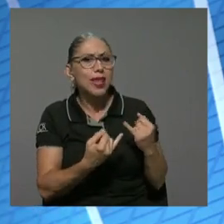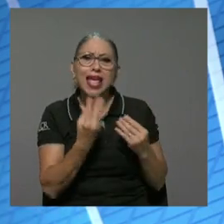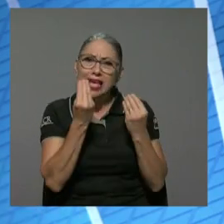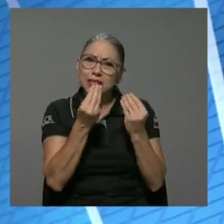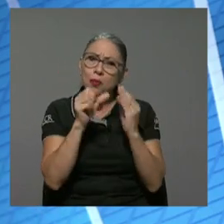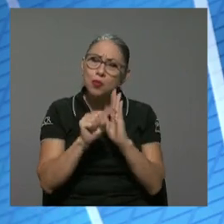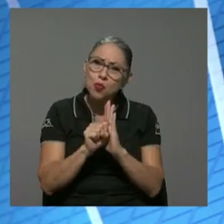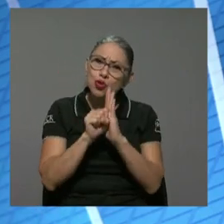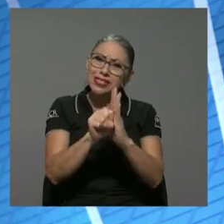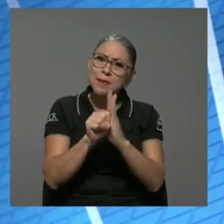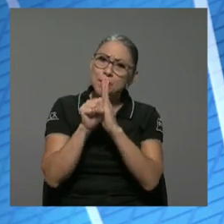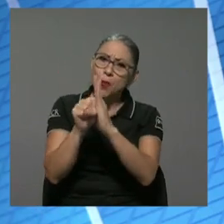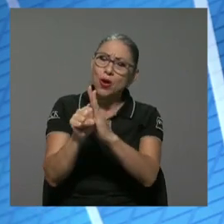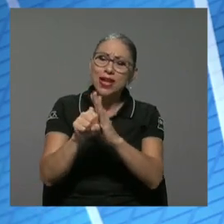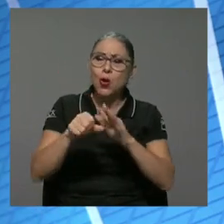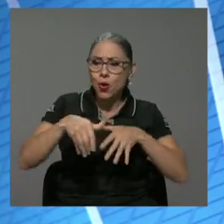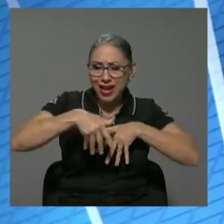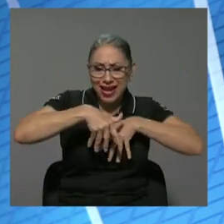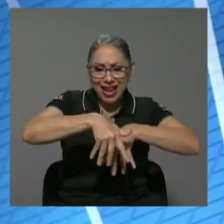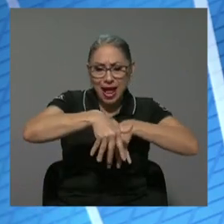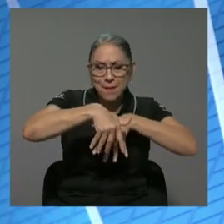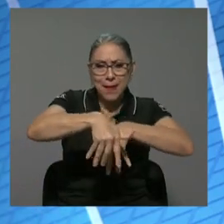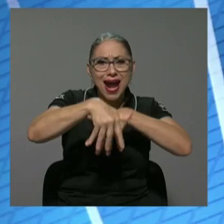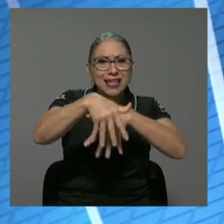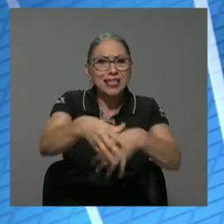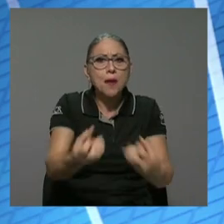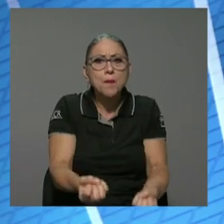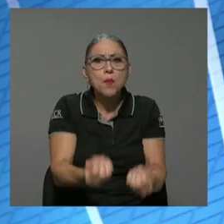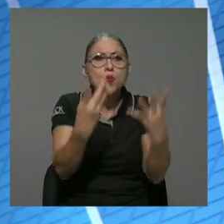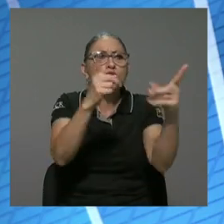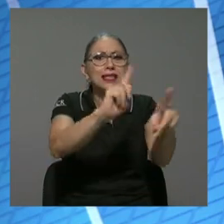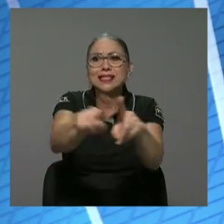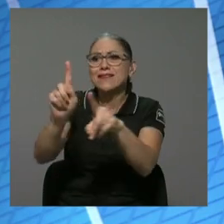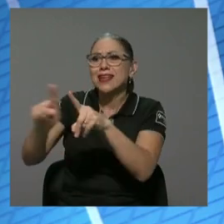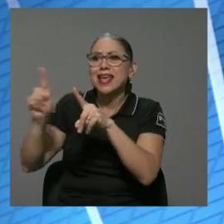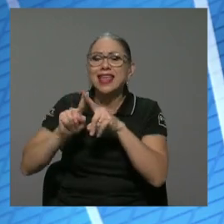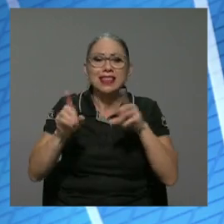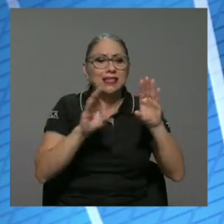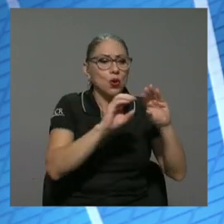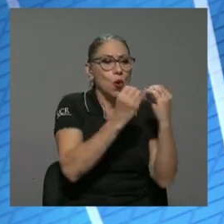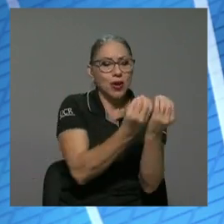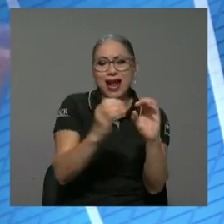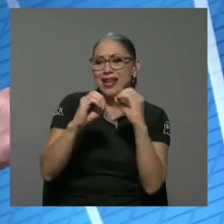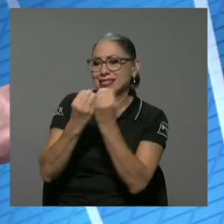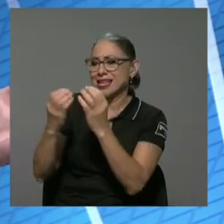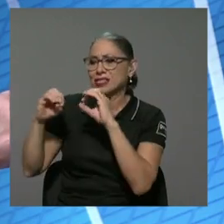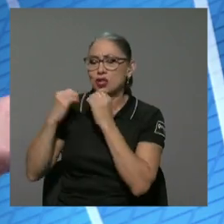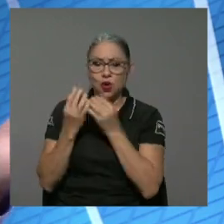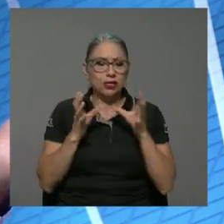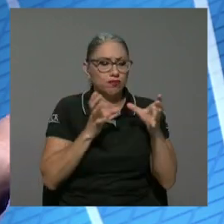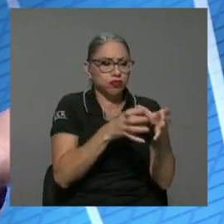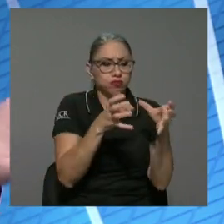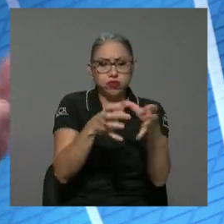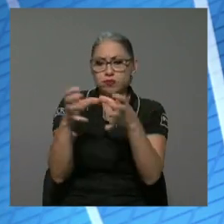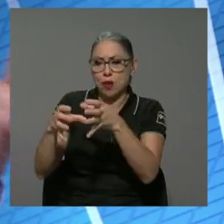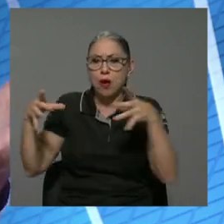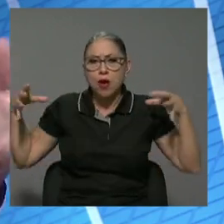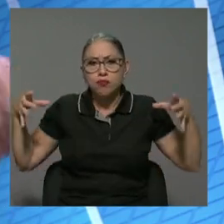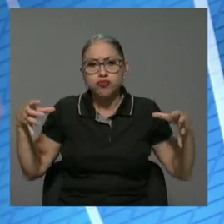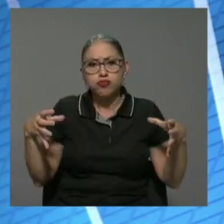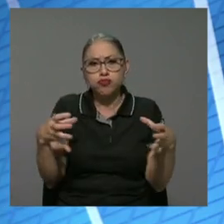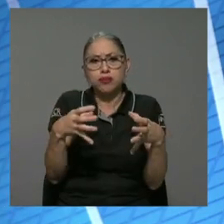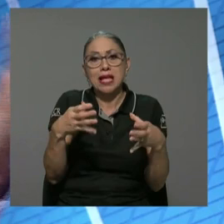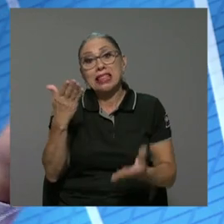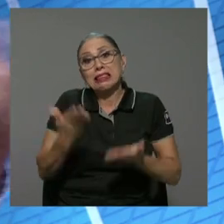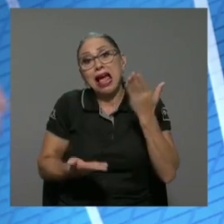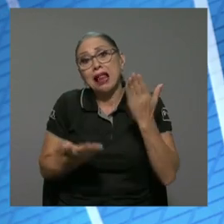que la marcha haya sido atendida por tantas organizaciones, por tantos partidos y que esté tan nutrida. Tal vez da la esperanza de pensar que